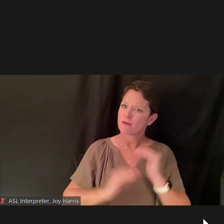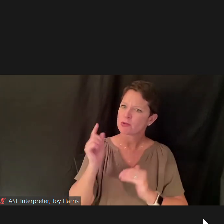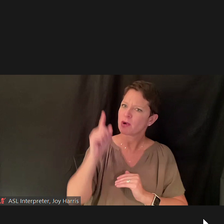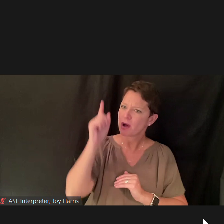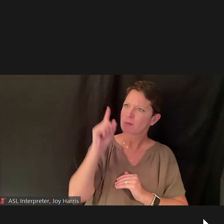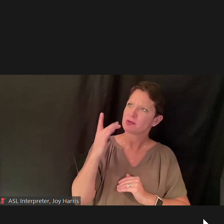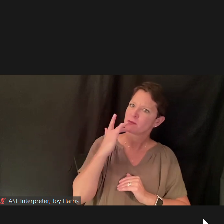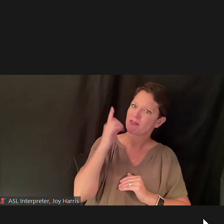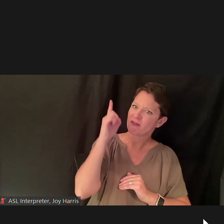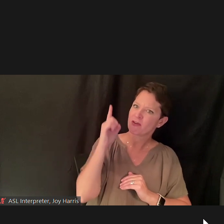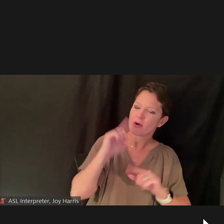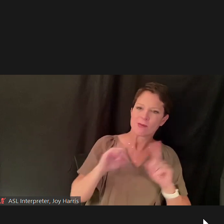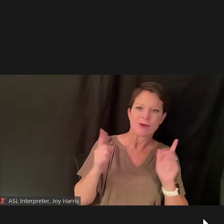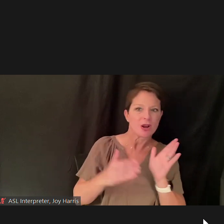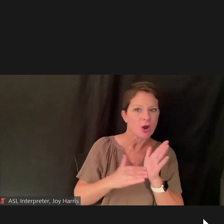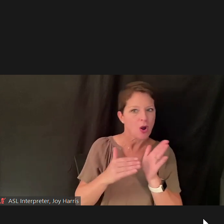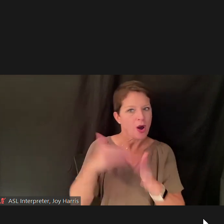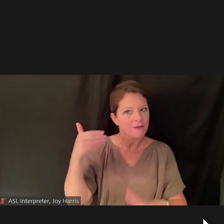la casa.